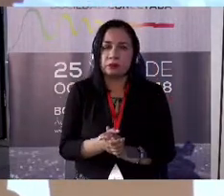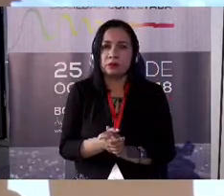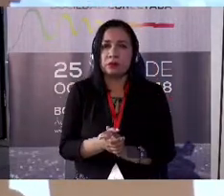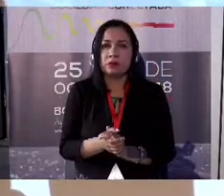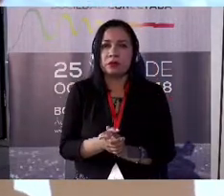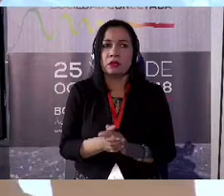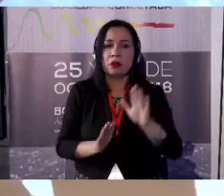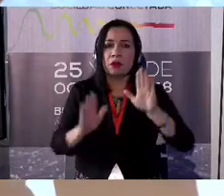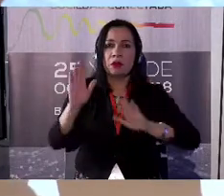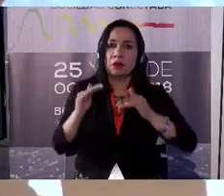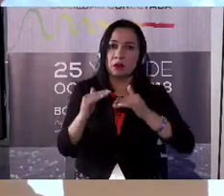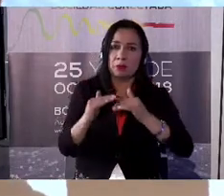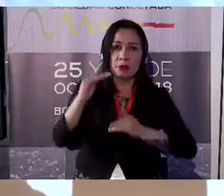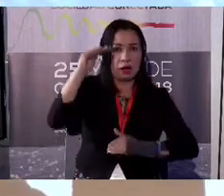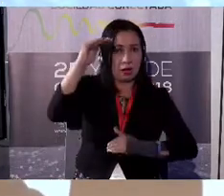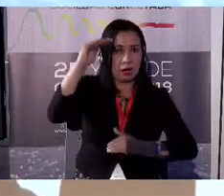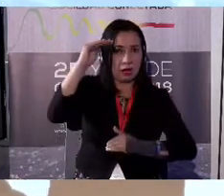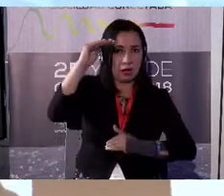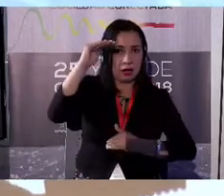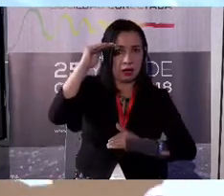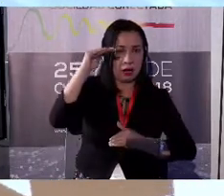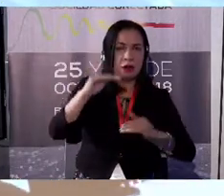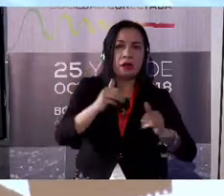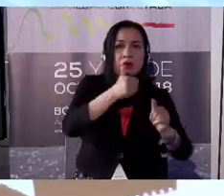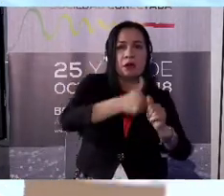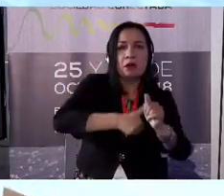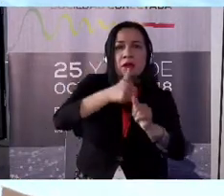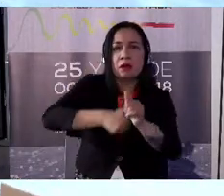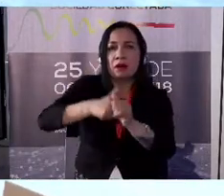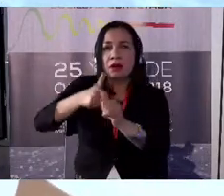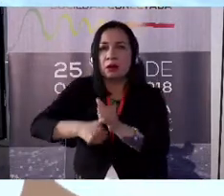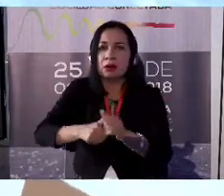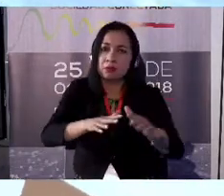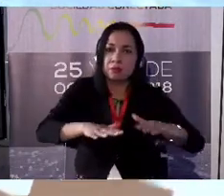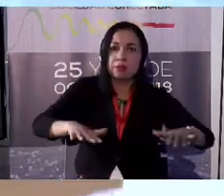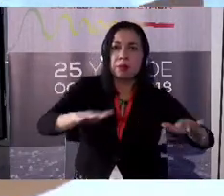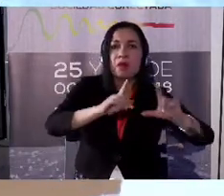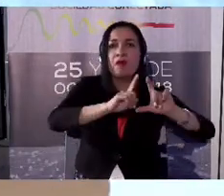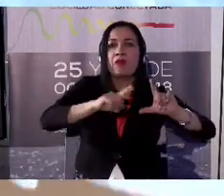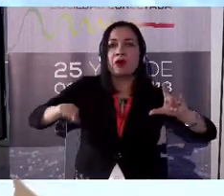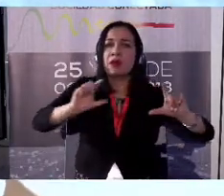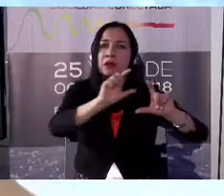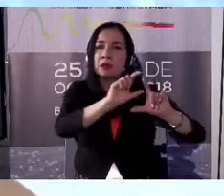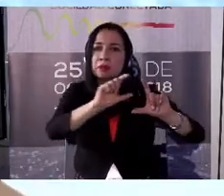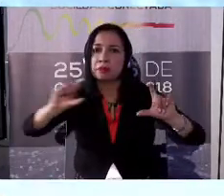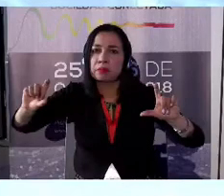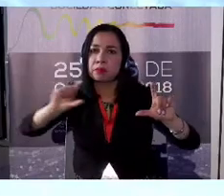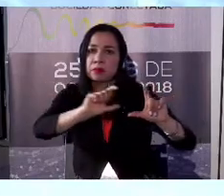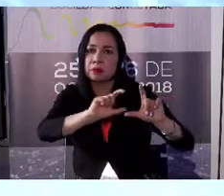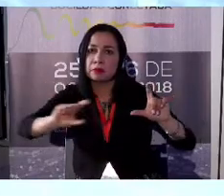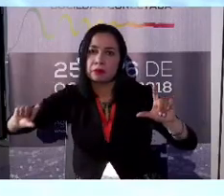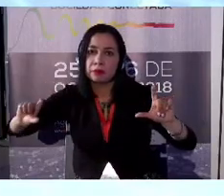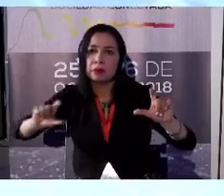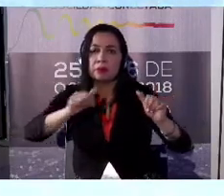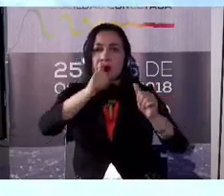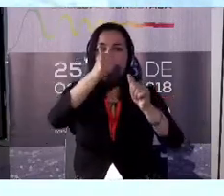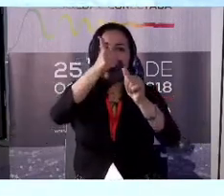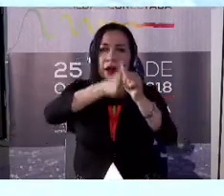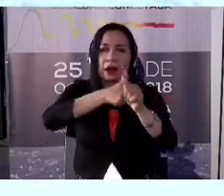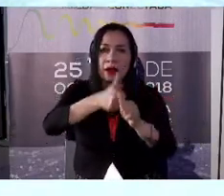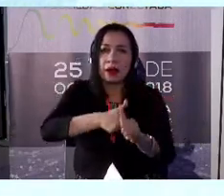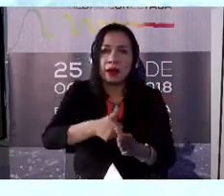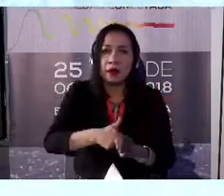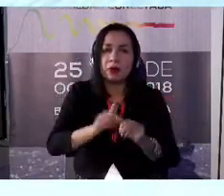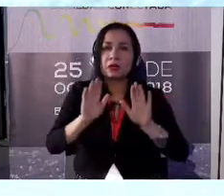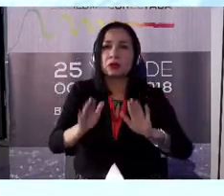La oferta más alta en cada uno de esos lotes, cada uno de esos lotes es una banda de frecuencias, es como ustedes pueden ver, y el precio que se pagó en